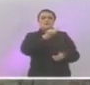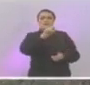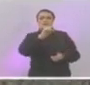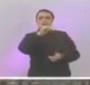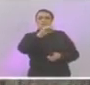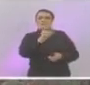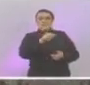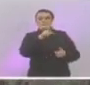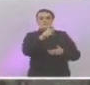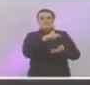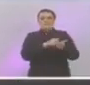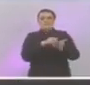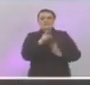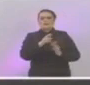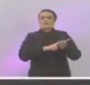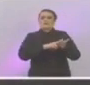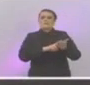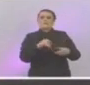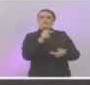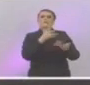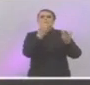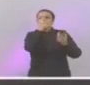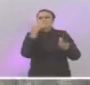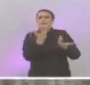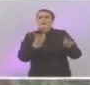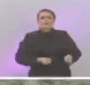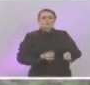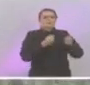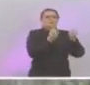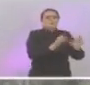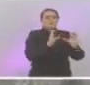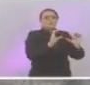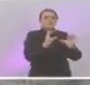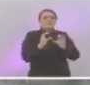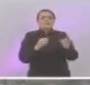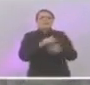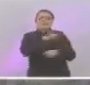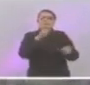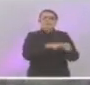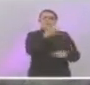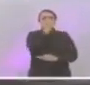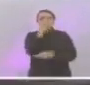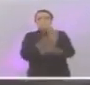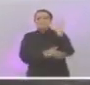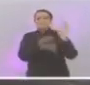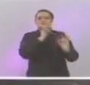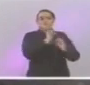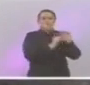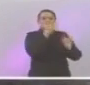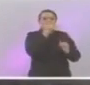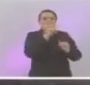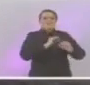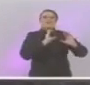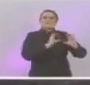Río Verde, que serán destinadas a la preservación de su flora y su fauna. Con ello, seguimos creciendo